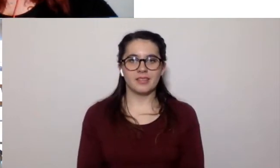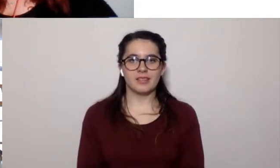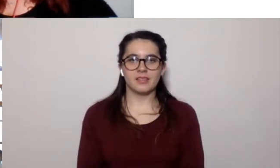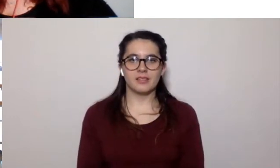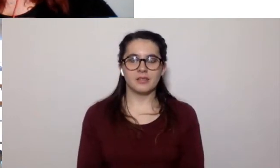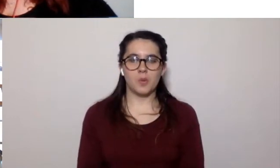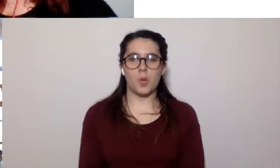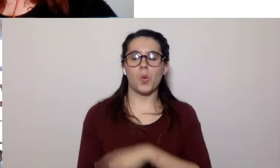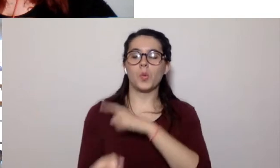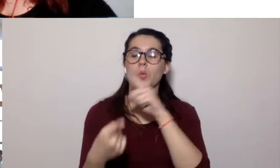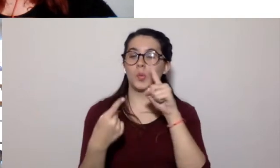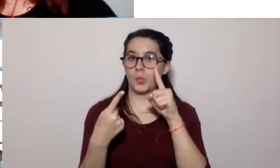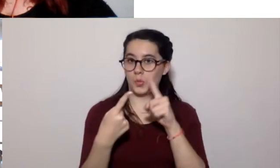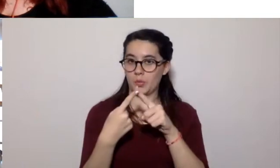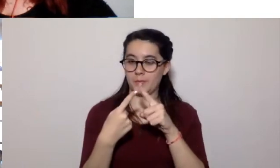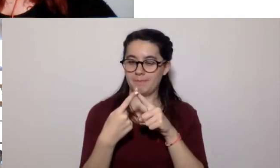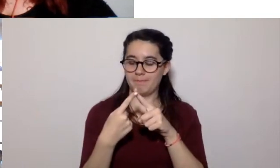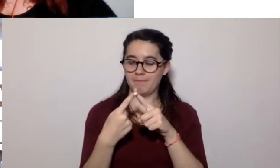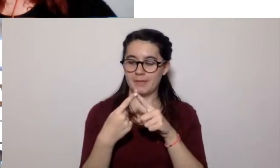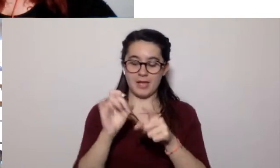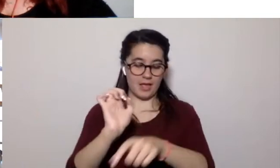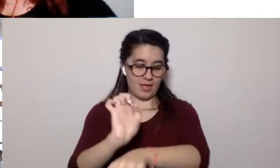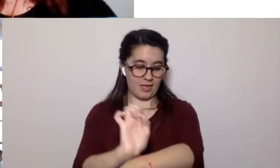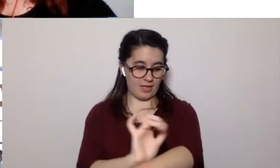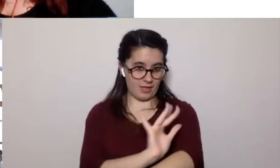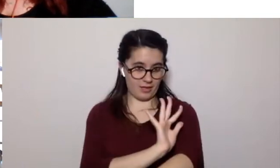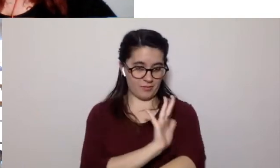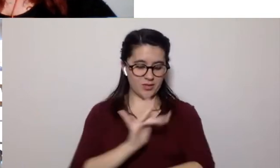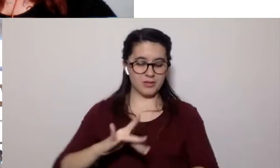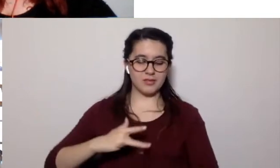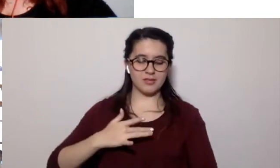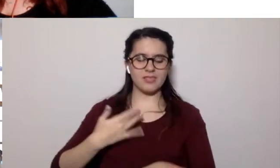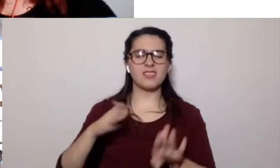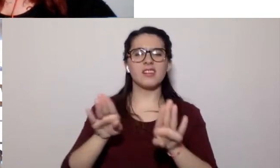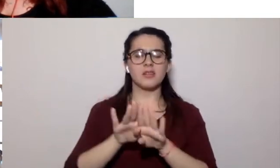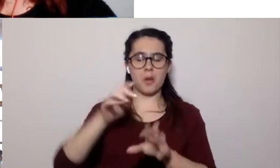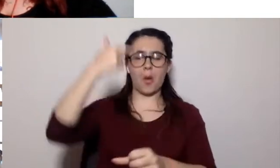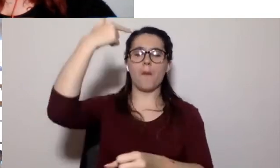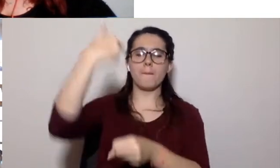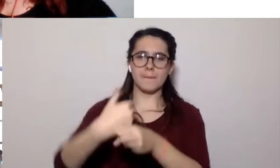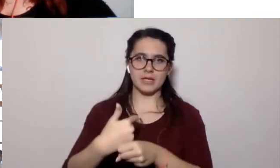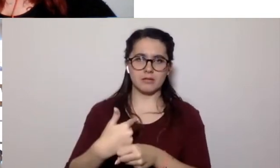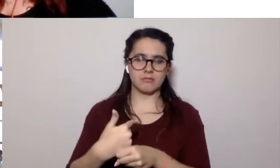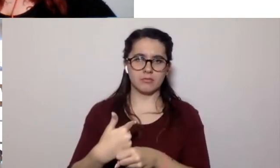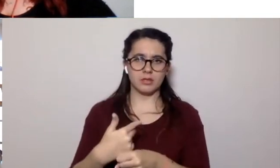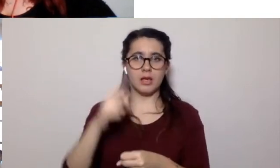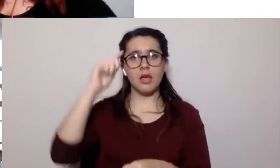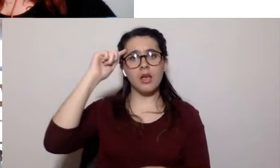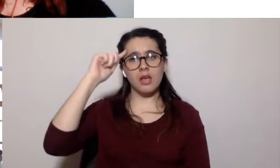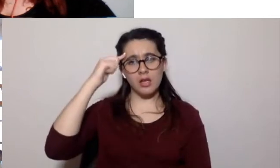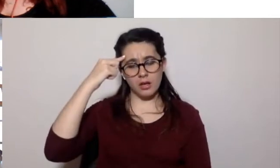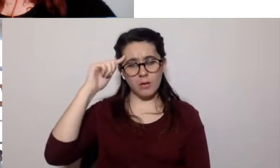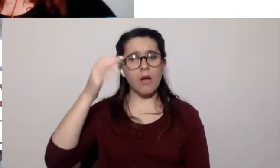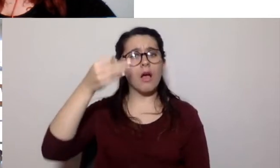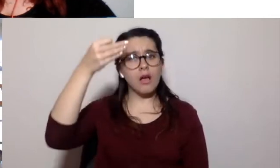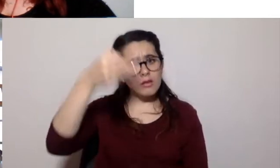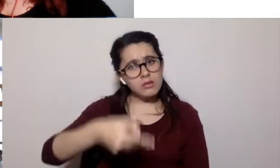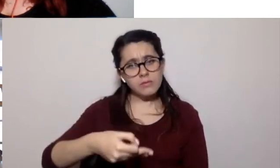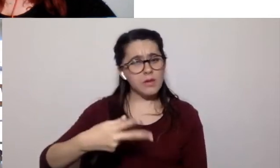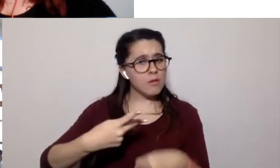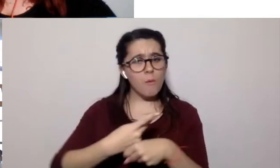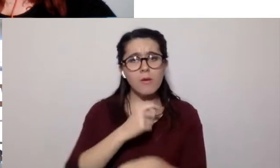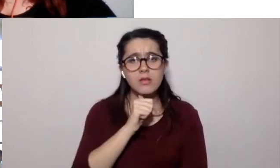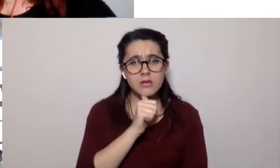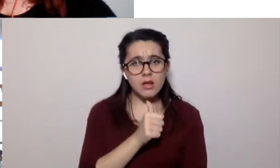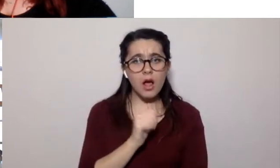que detectemos las emociones, cómo nos sentimos. No está mal decir que estás enojado. Y que si alguien te dice